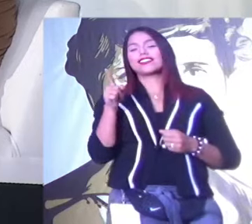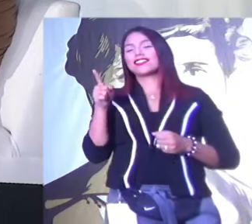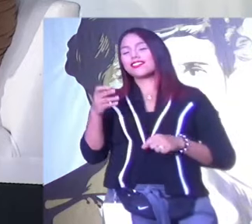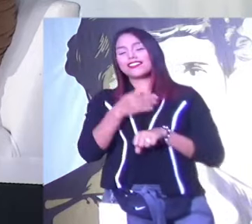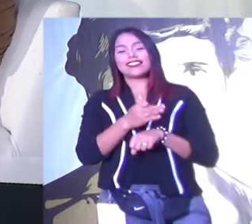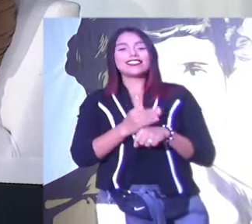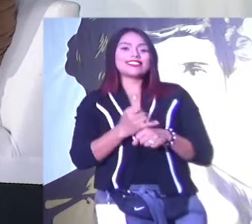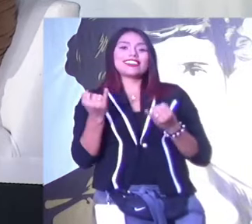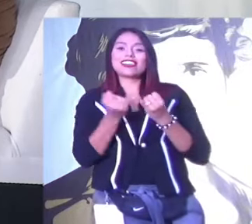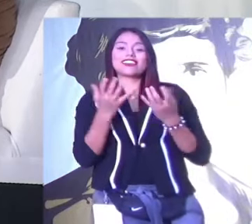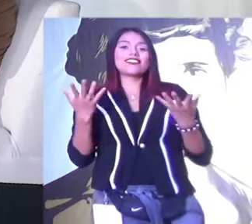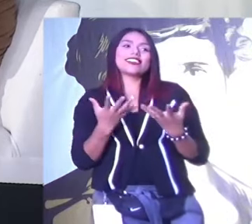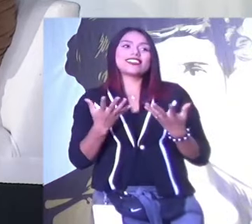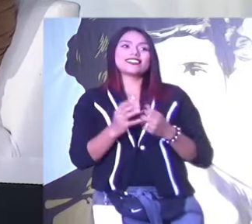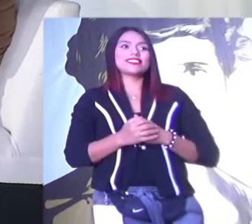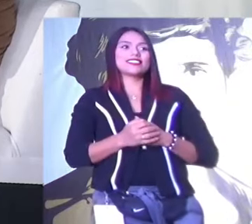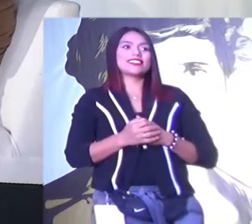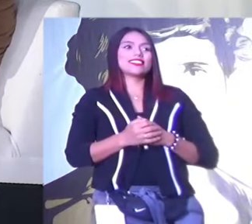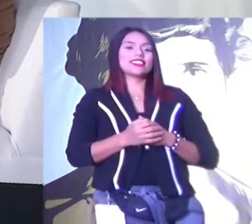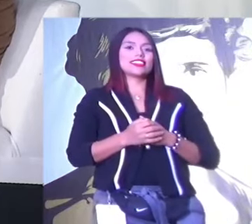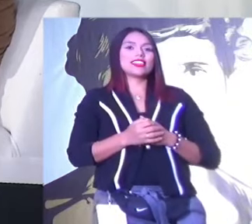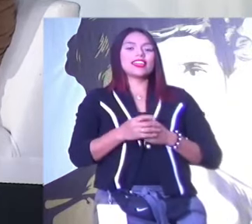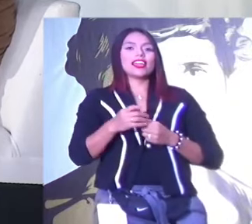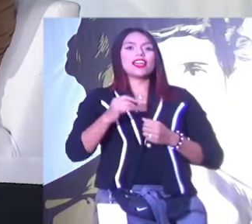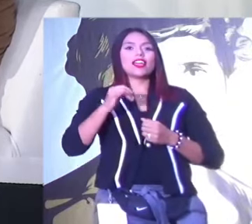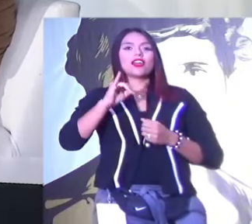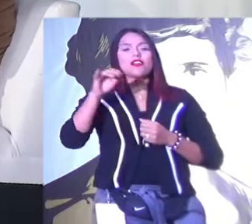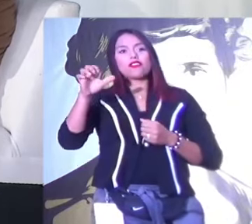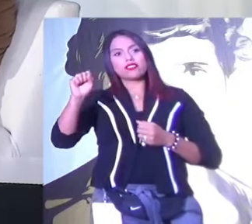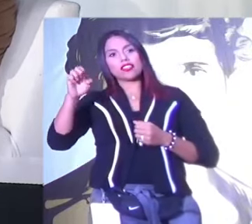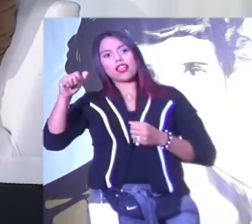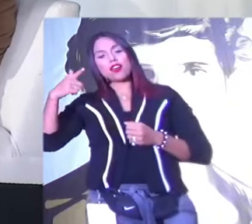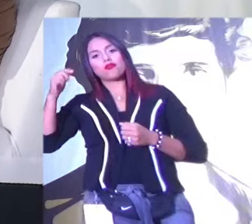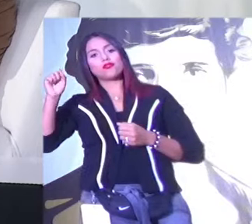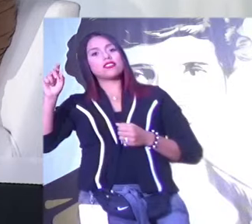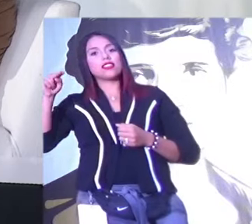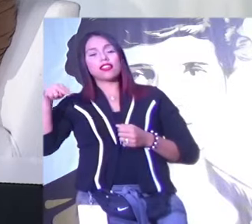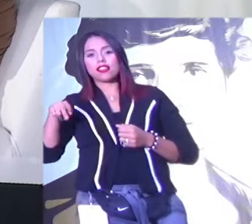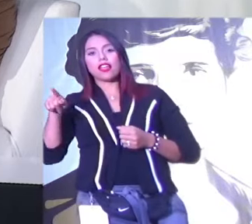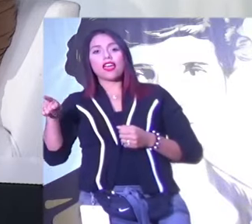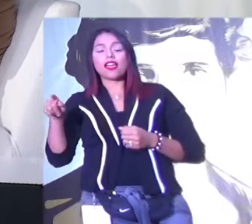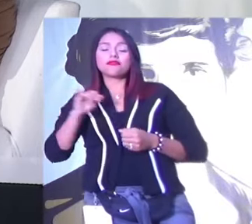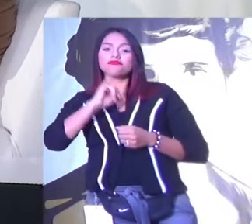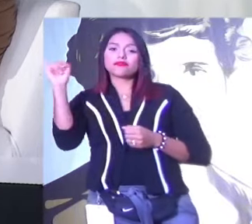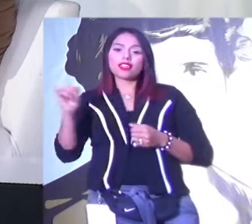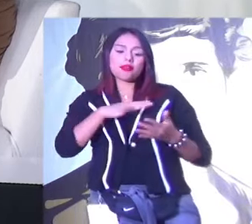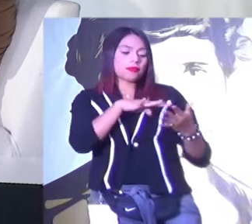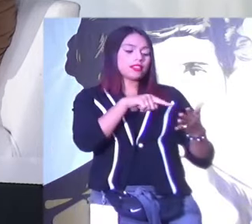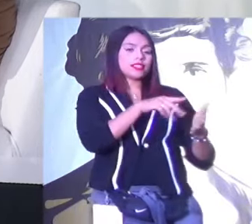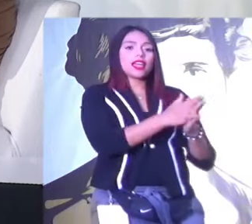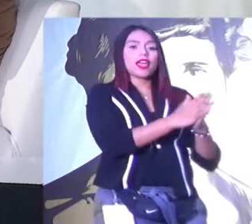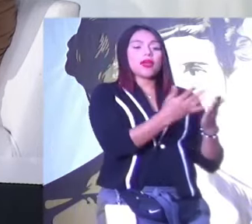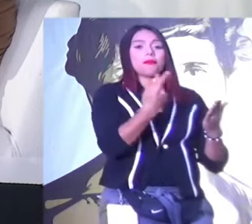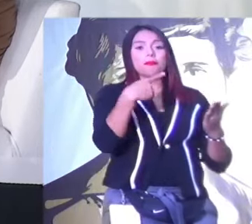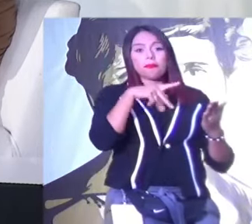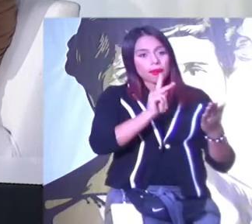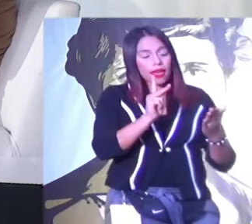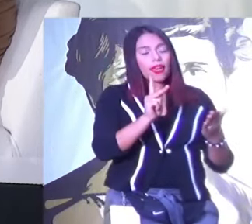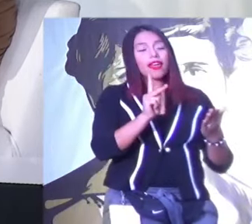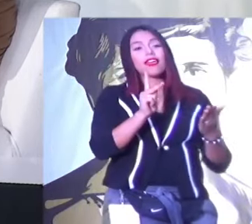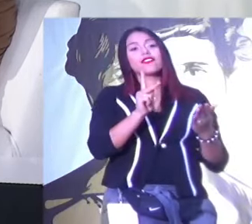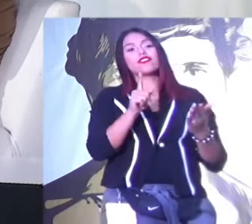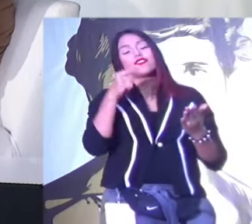en los agradecimientos, ya se nos había ido José Agustín, no lo alcanzó a leer, pero yo lo menciono y digo por toda su herencia, ¿no? Es todo lo que digo para él,